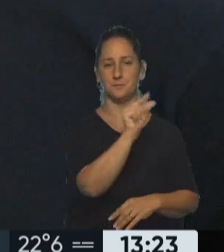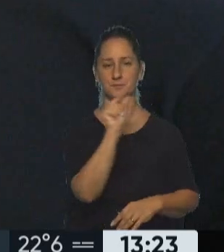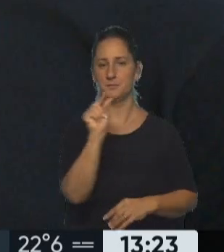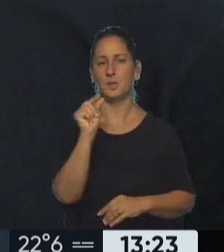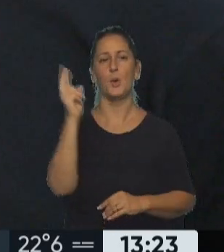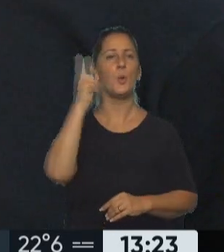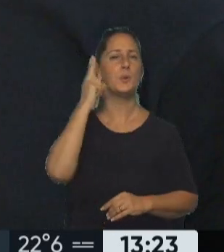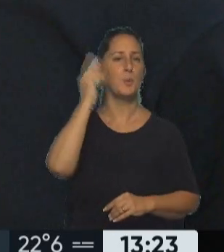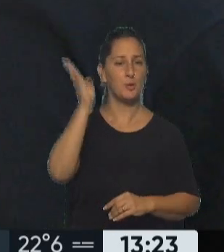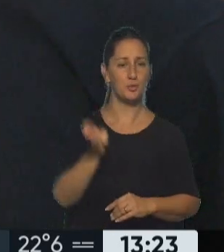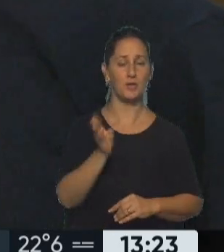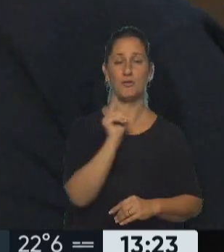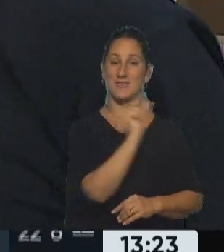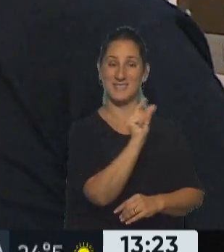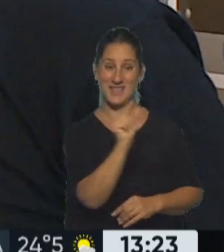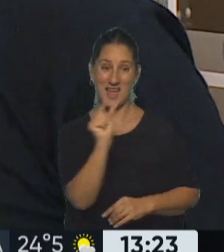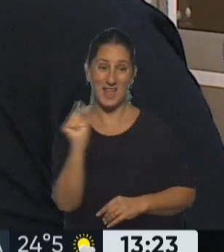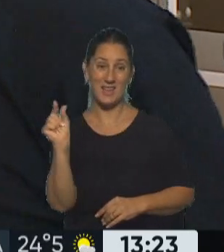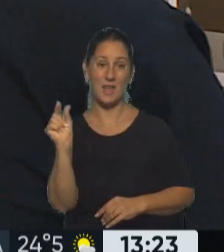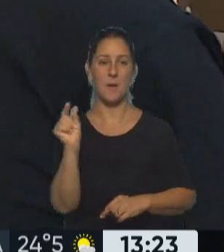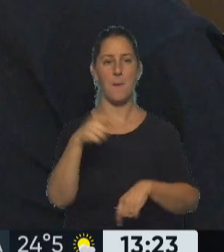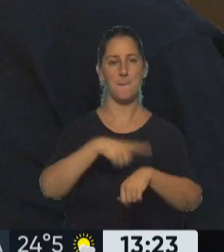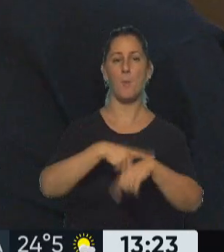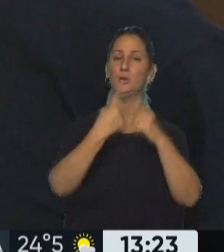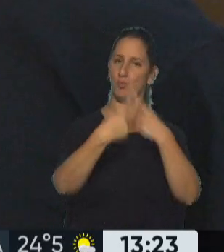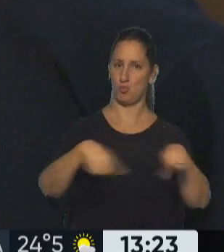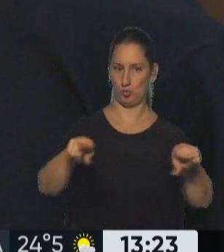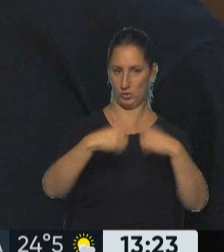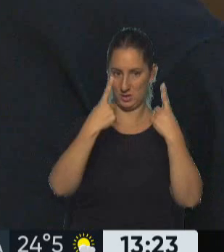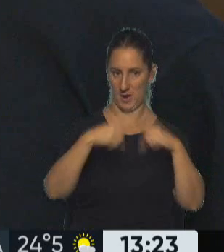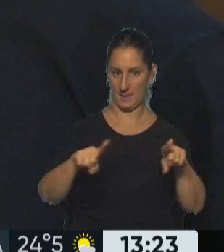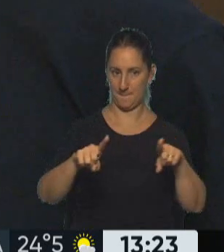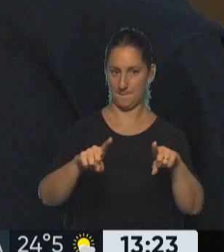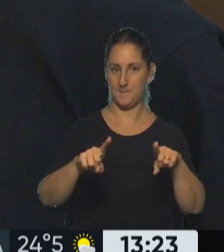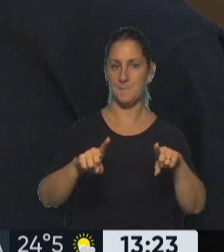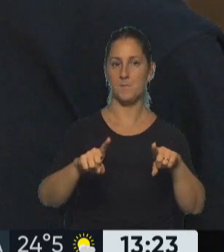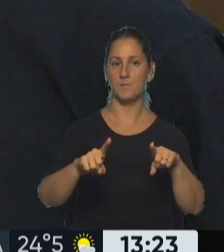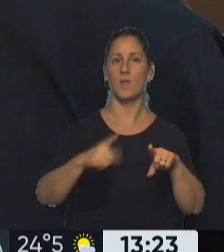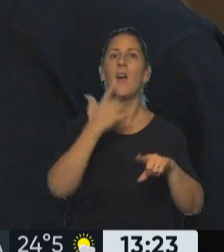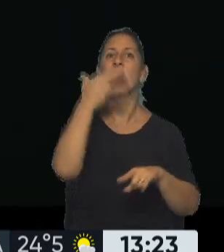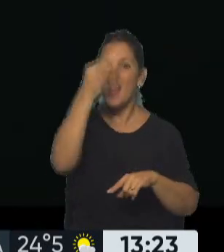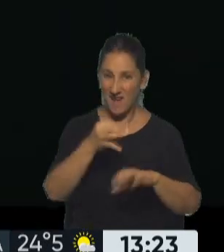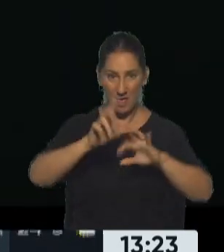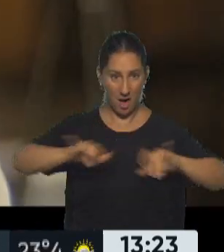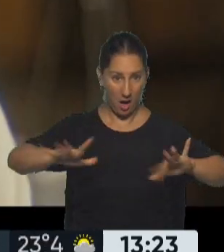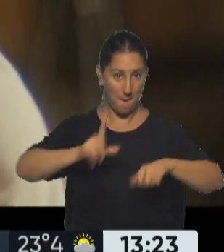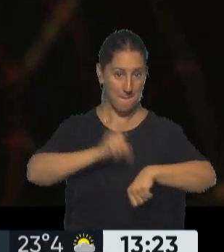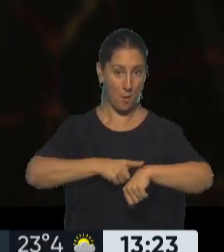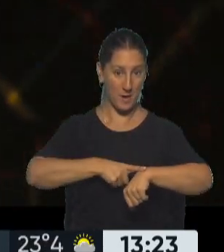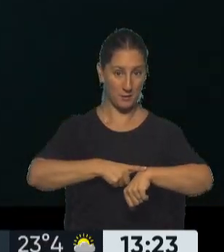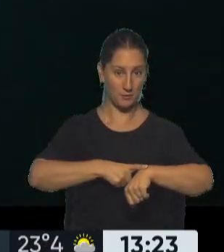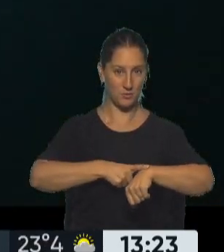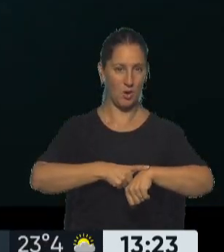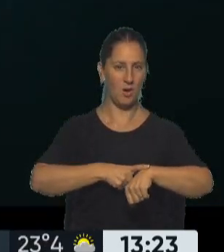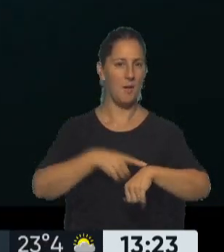el 99% de la serie, que hay momentos musicales, están tocados de verdad, porque sentíamos que